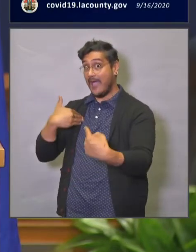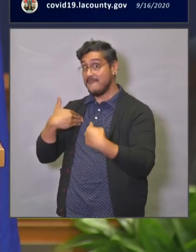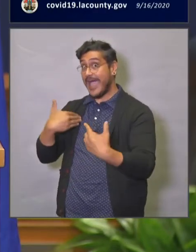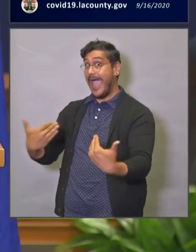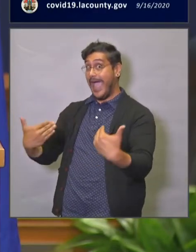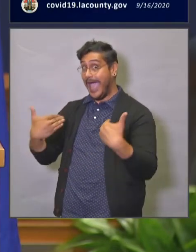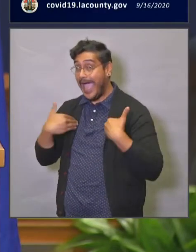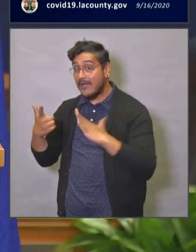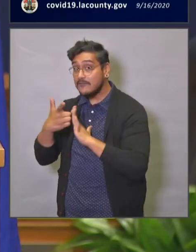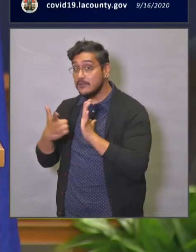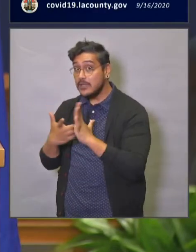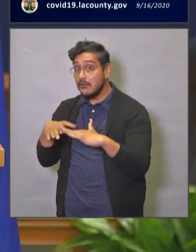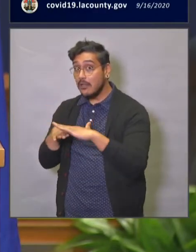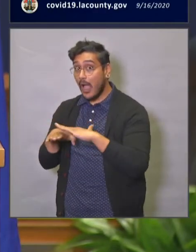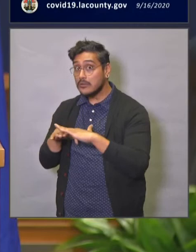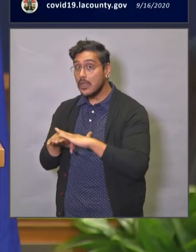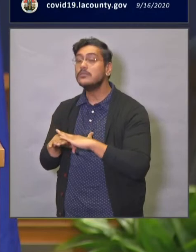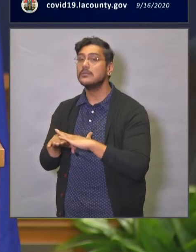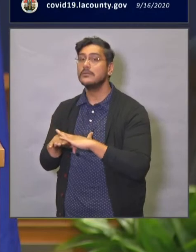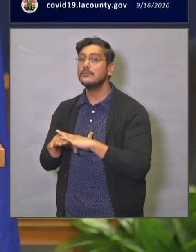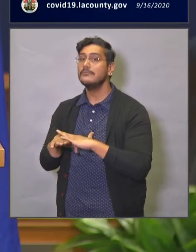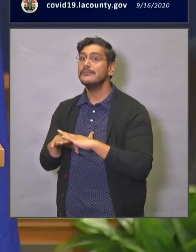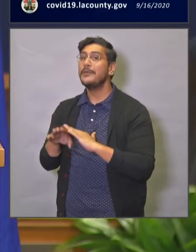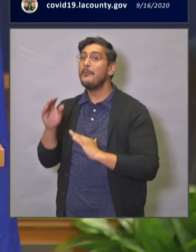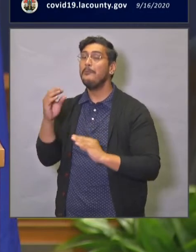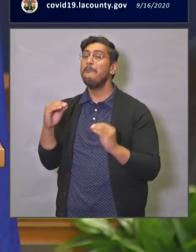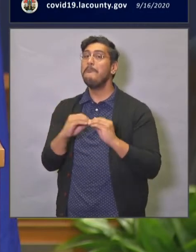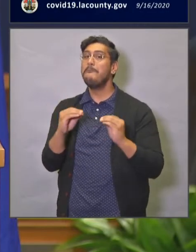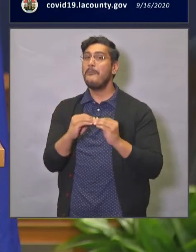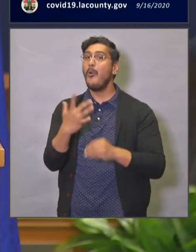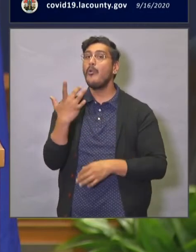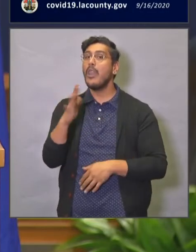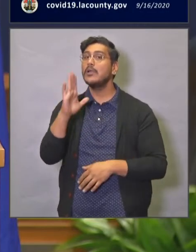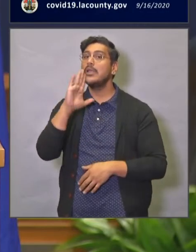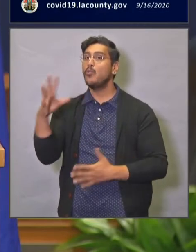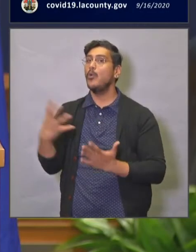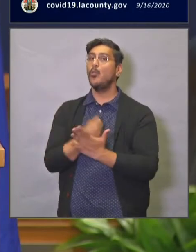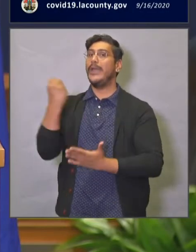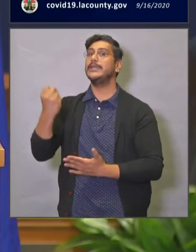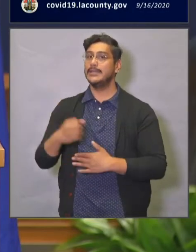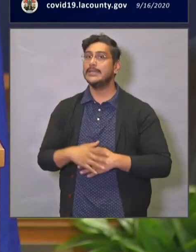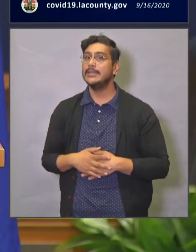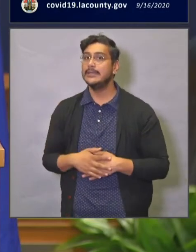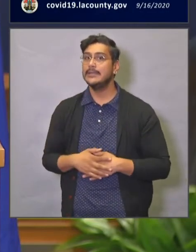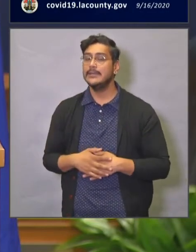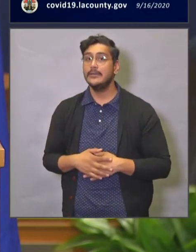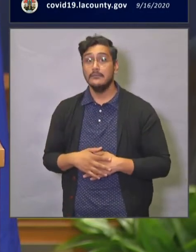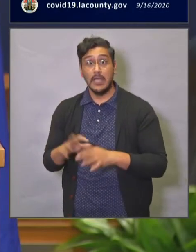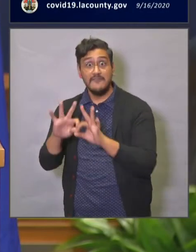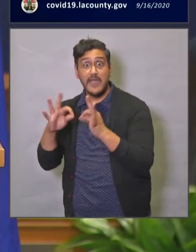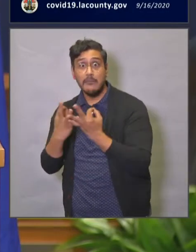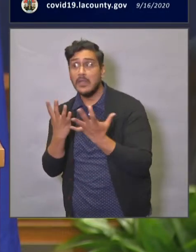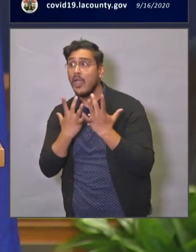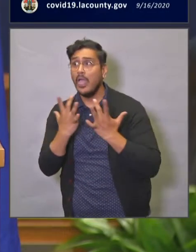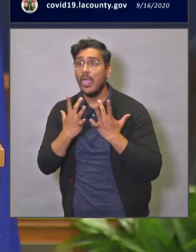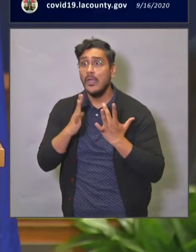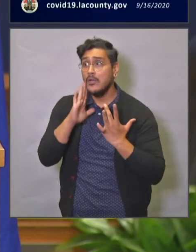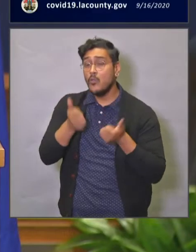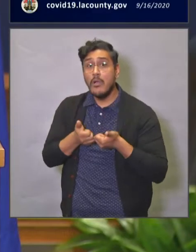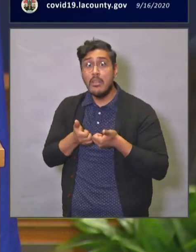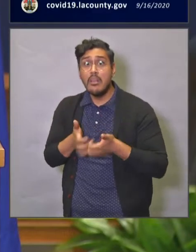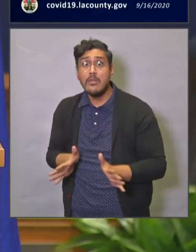más probable que ganen sus casos. La posibilidad de una familia no va a perder su casa bajo